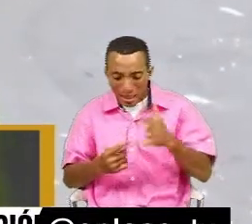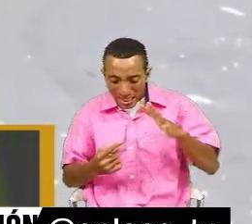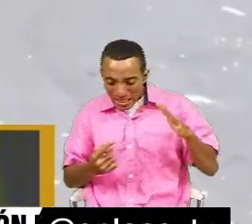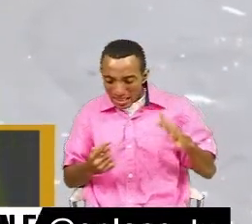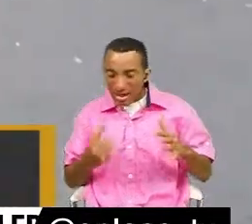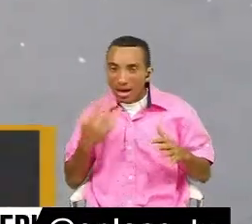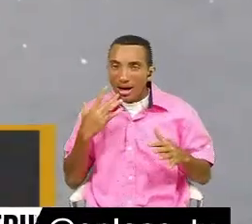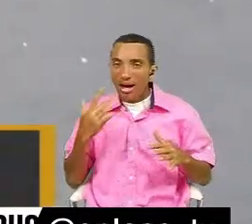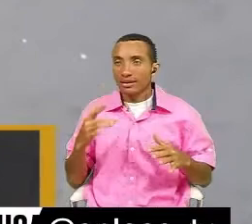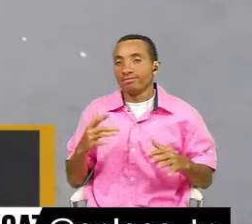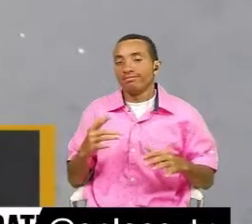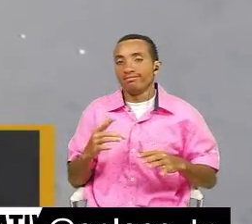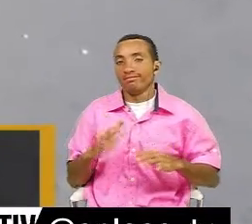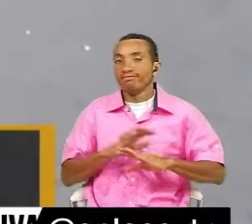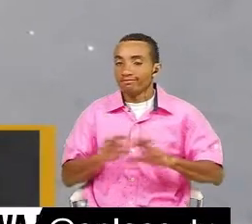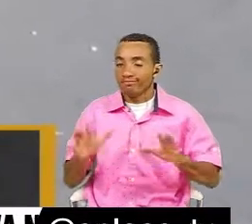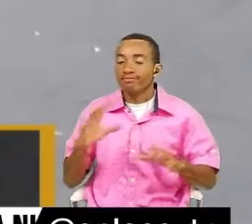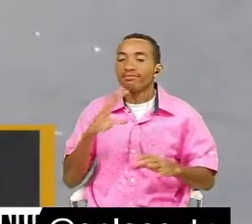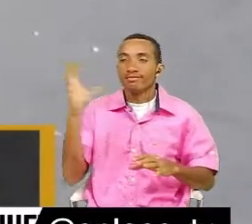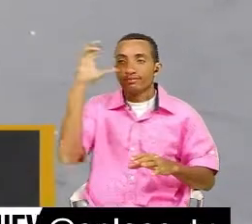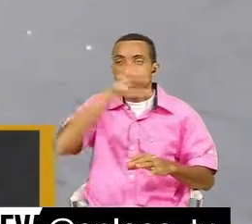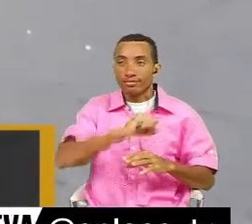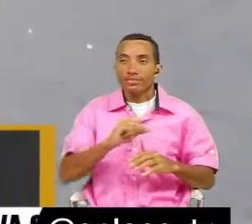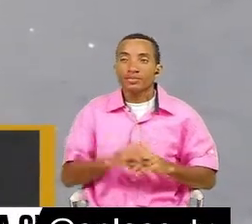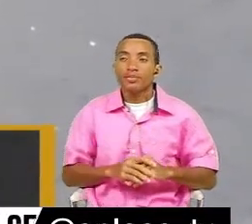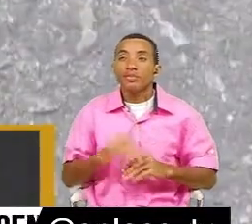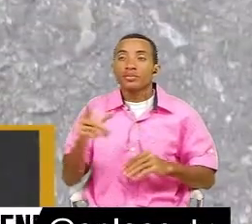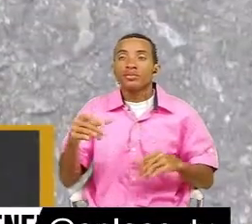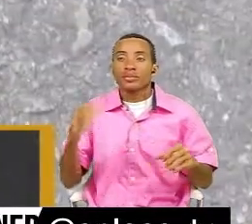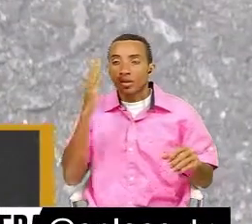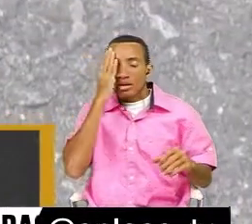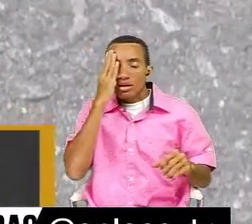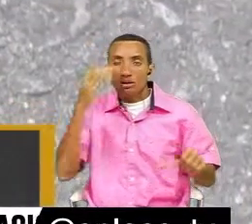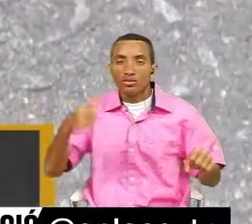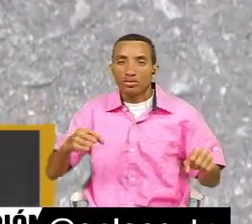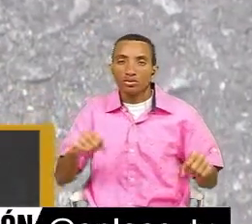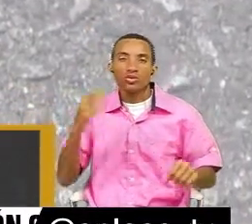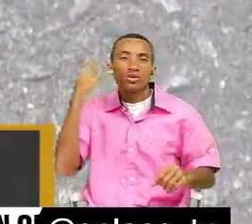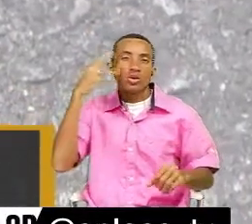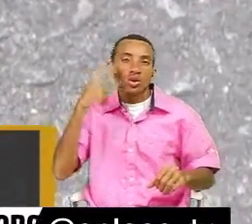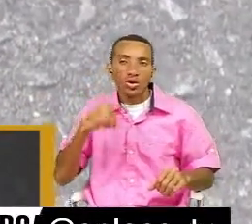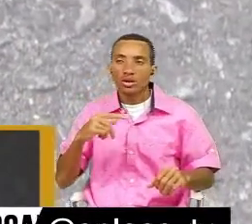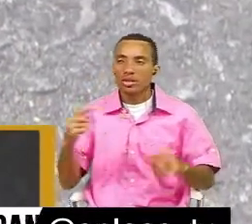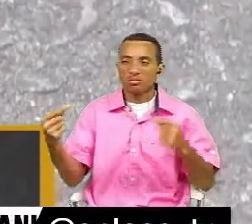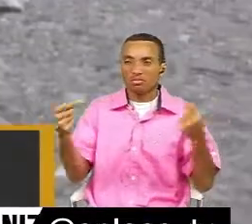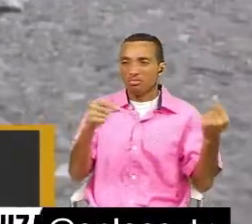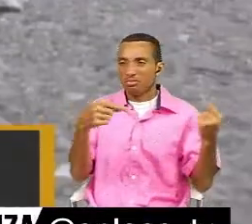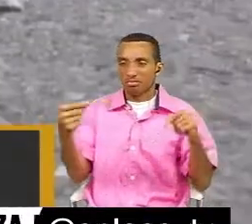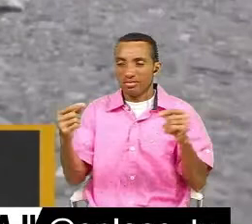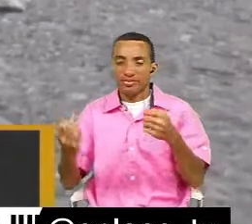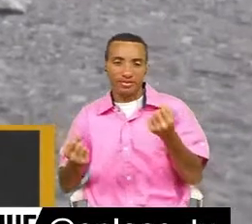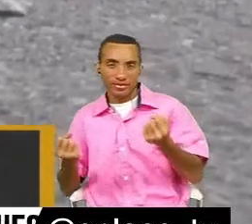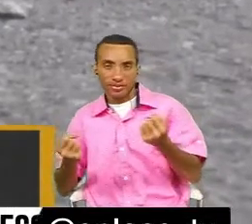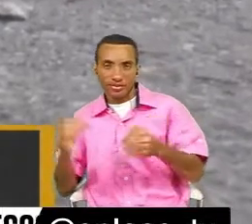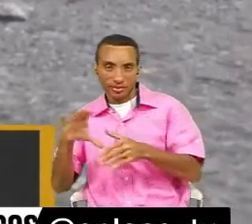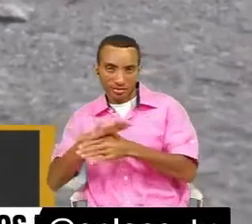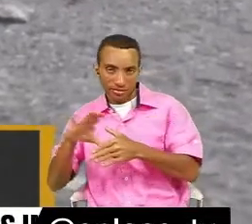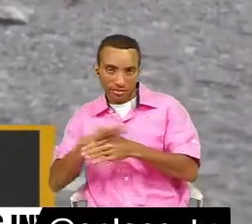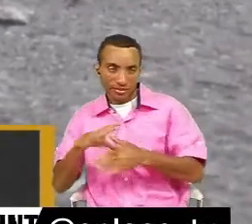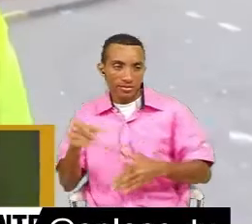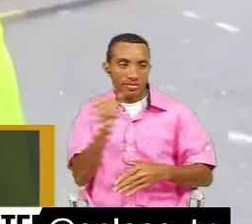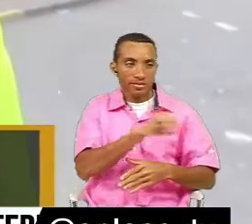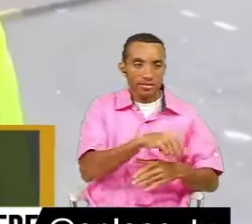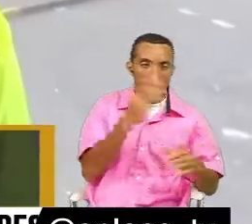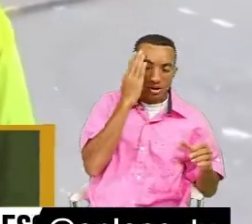nos dimos de cuenta. De igual forma, los transportadores informales aseguran que a diario se presentan roces entre ellos y los taxistas ubicados en